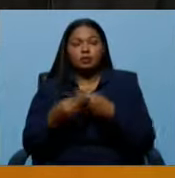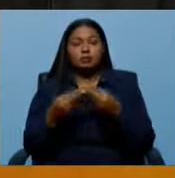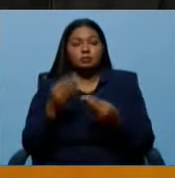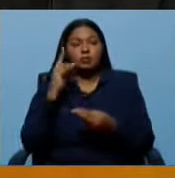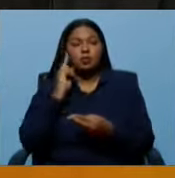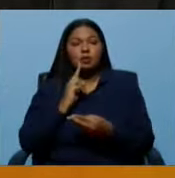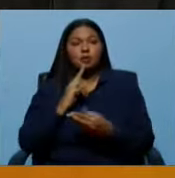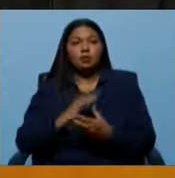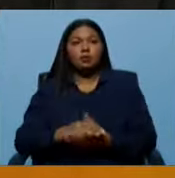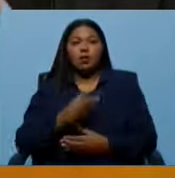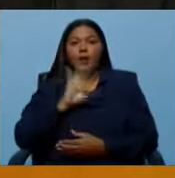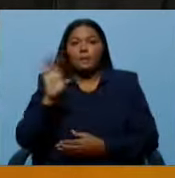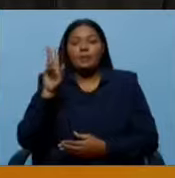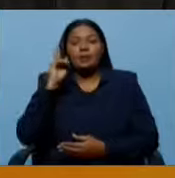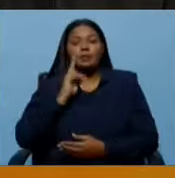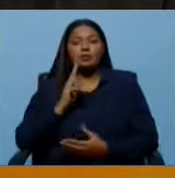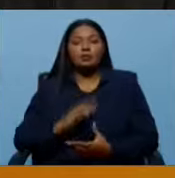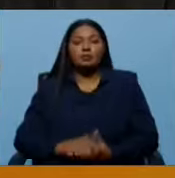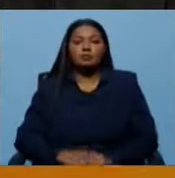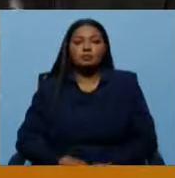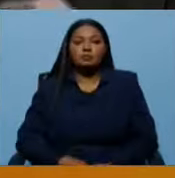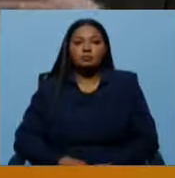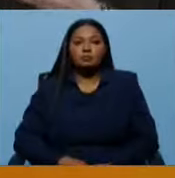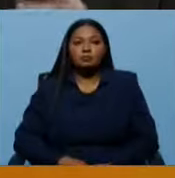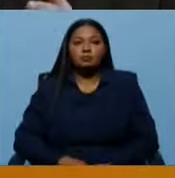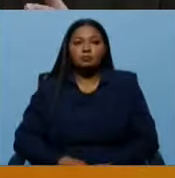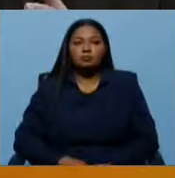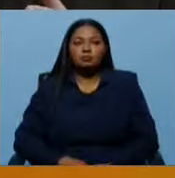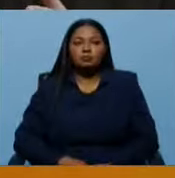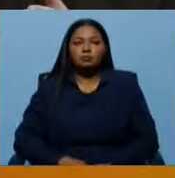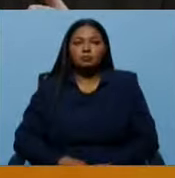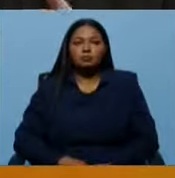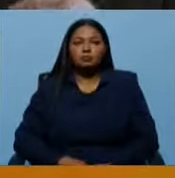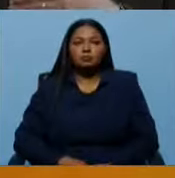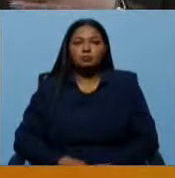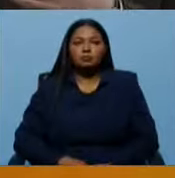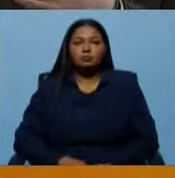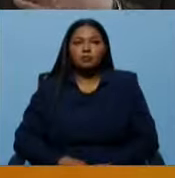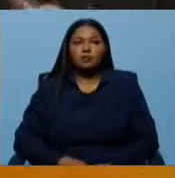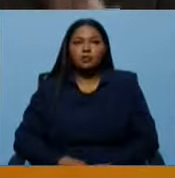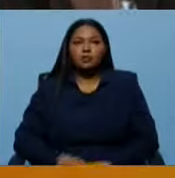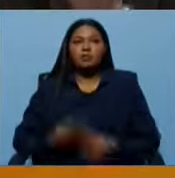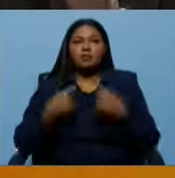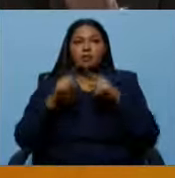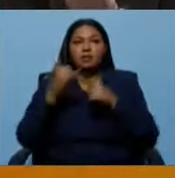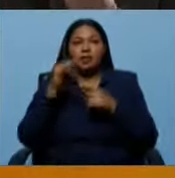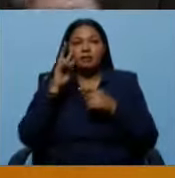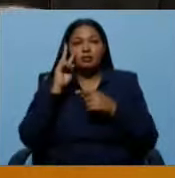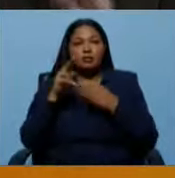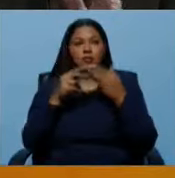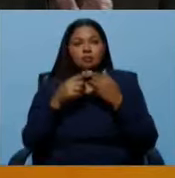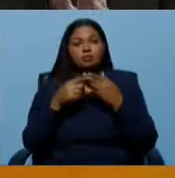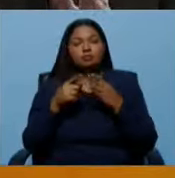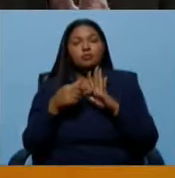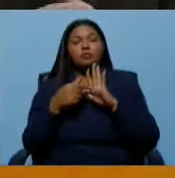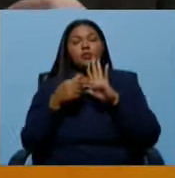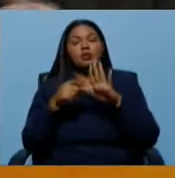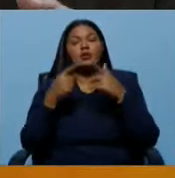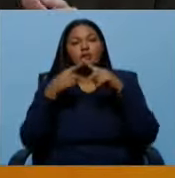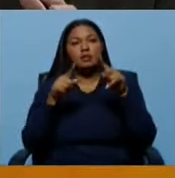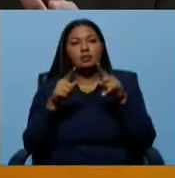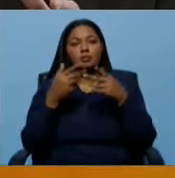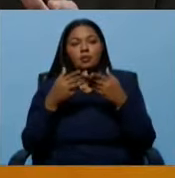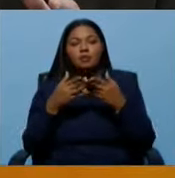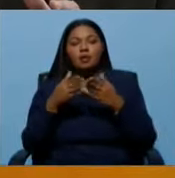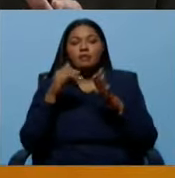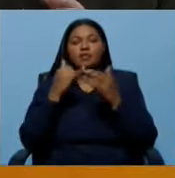no quieren a la patria bolivariana. Ante ese enemigo común, las diferencias que tengamos podrán seguir siendo diferencias, quizás las resolvemos, pero